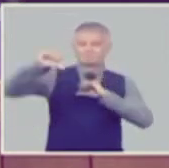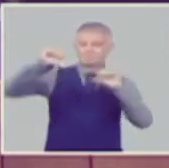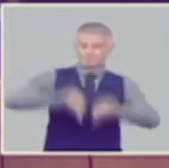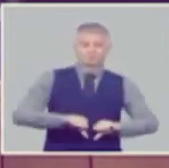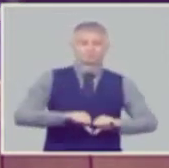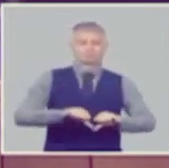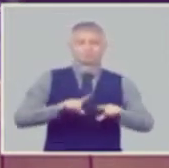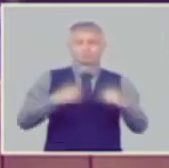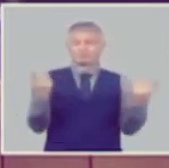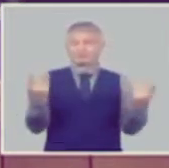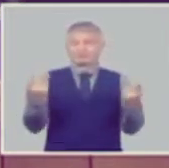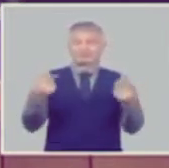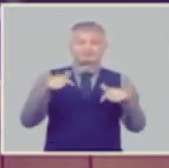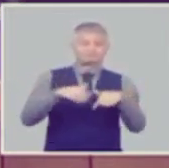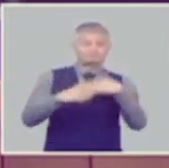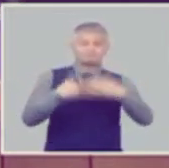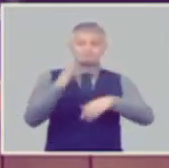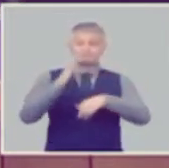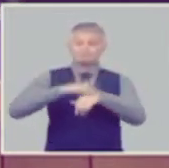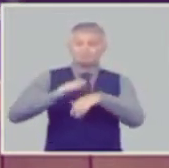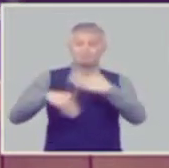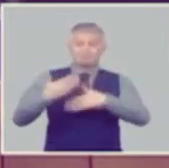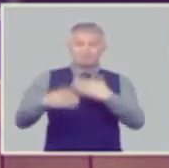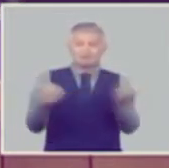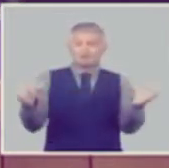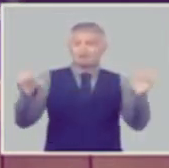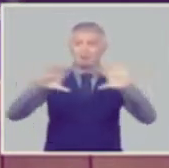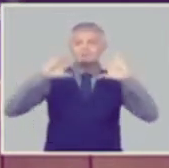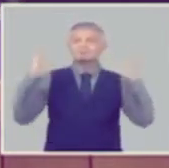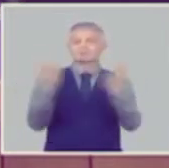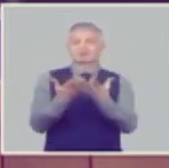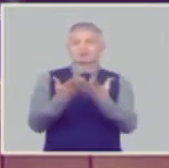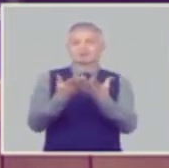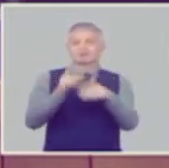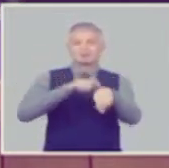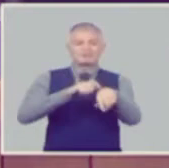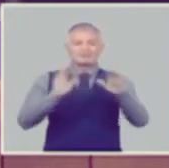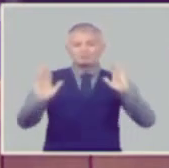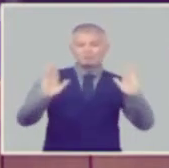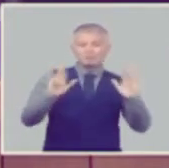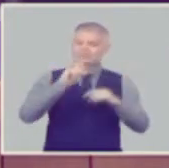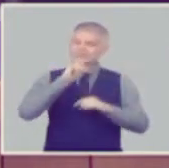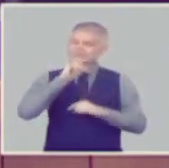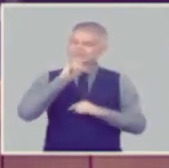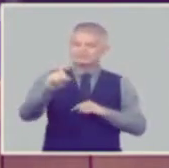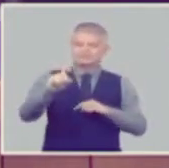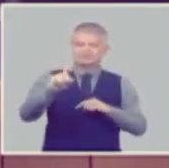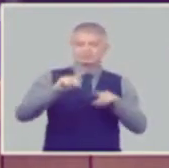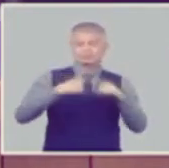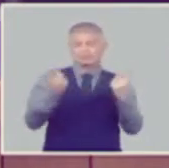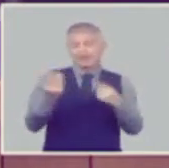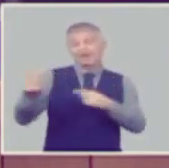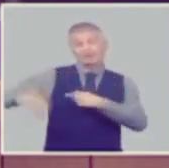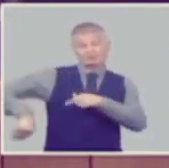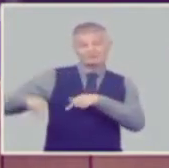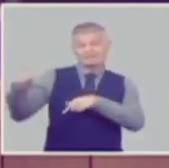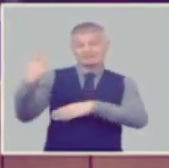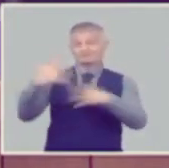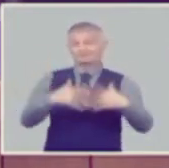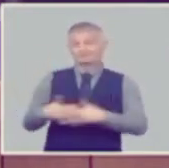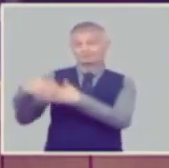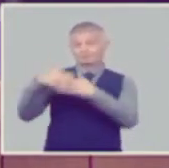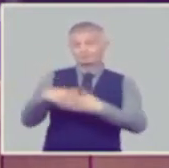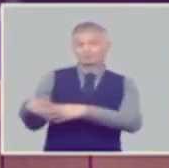es universal y alcanzó momentos insoportables con el oportunista recrudecimiento del bloqueo estadounidense,